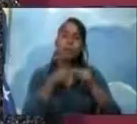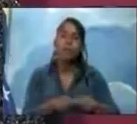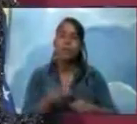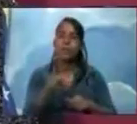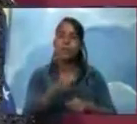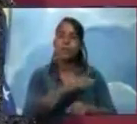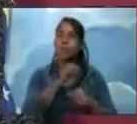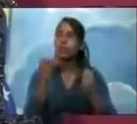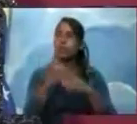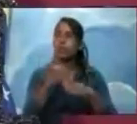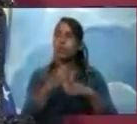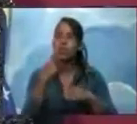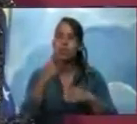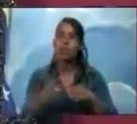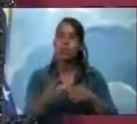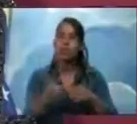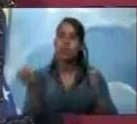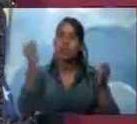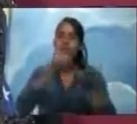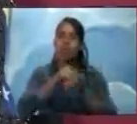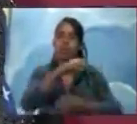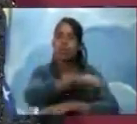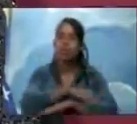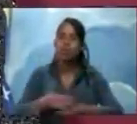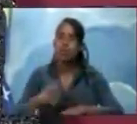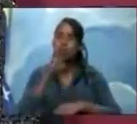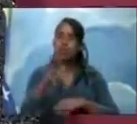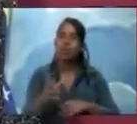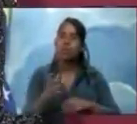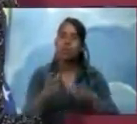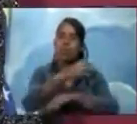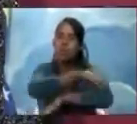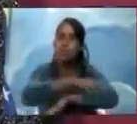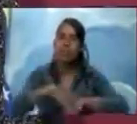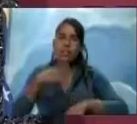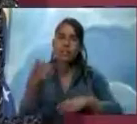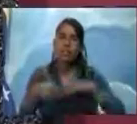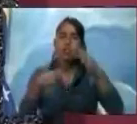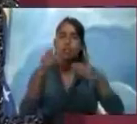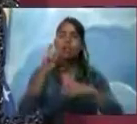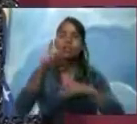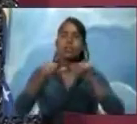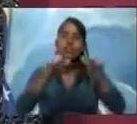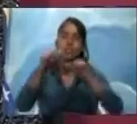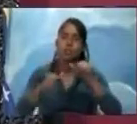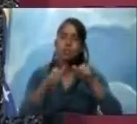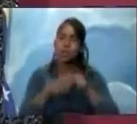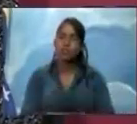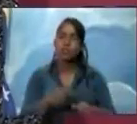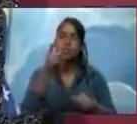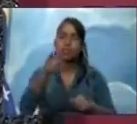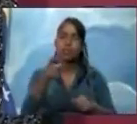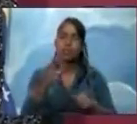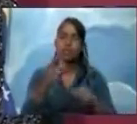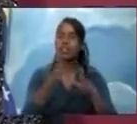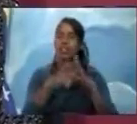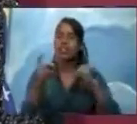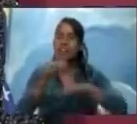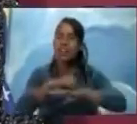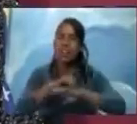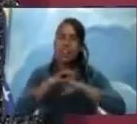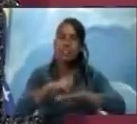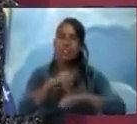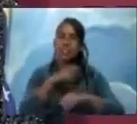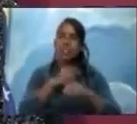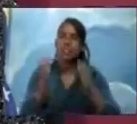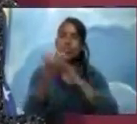se mantuvo como lo que dice aquí, una bestia, una horrible y espantosa bestia que durante siglos mantuvieron una persecución encarnizada